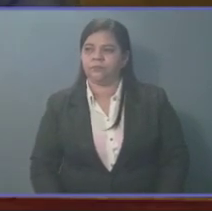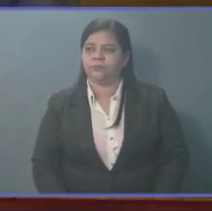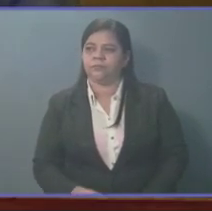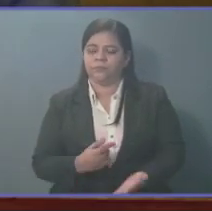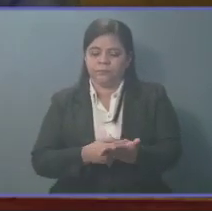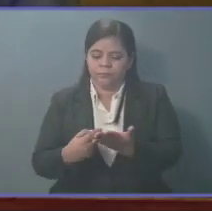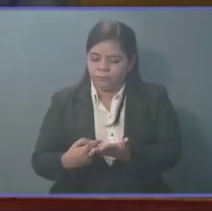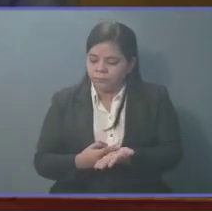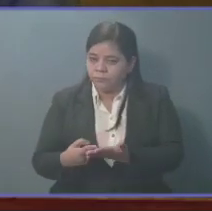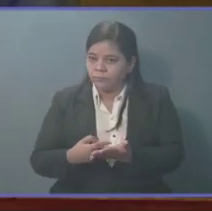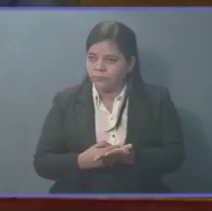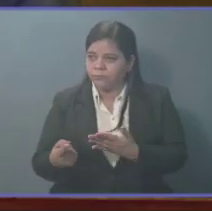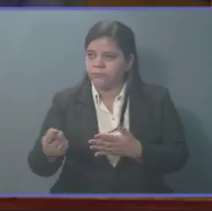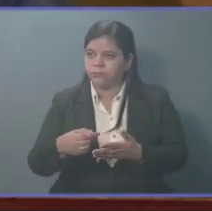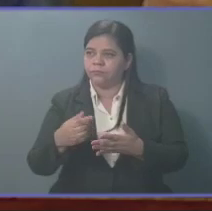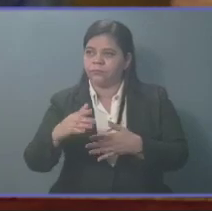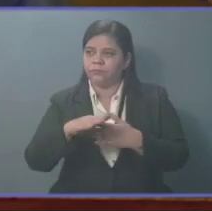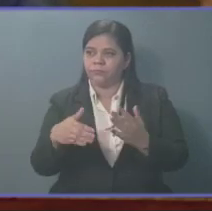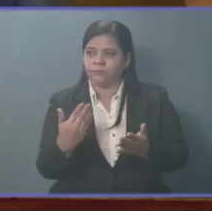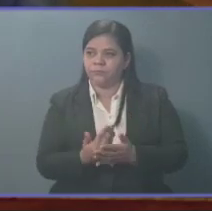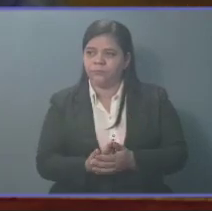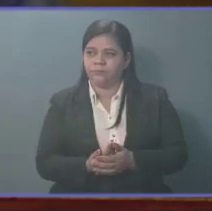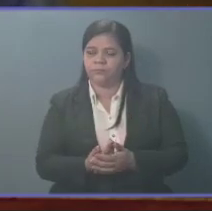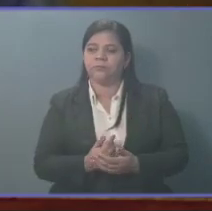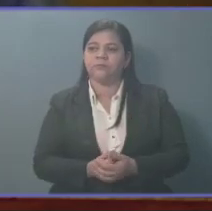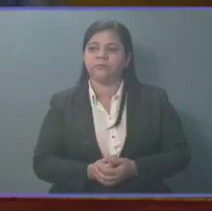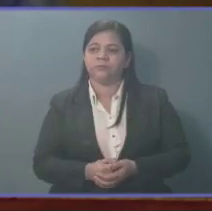A discusión, el dictamen 319.